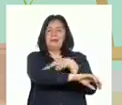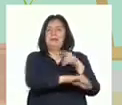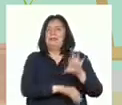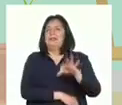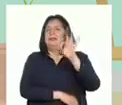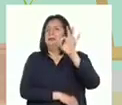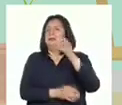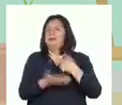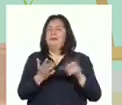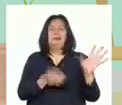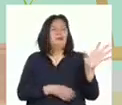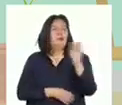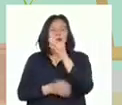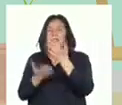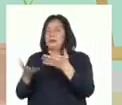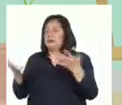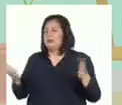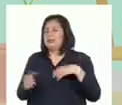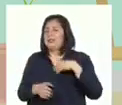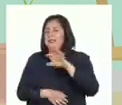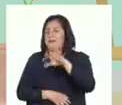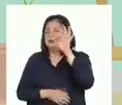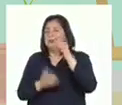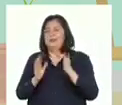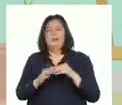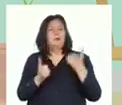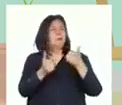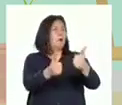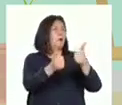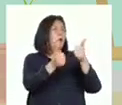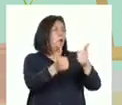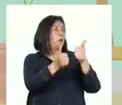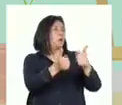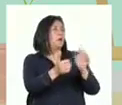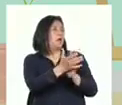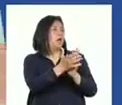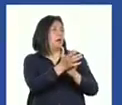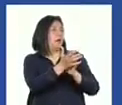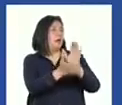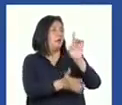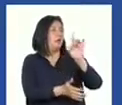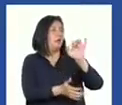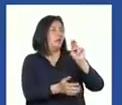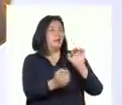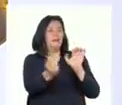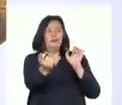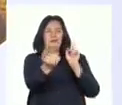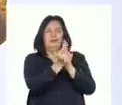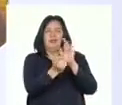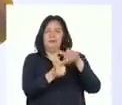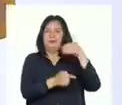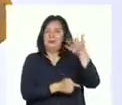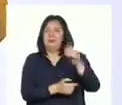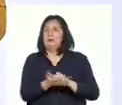la medida de todo lo que encontremos. ¡Gran trabajo, Daniel! Nos vemos en un ratito. ¡Excelente!